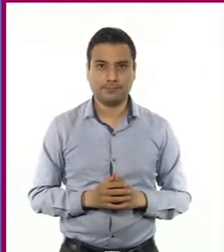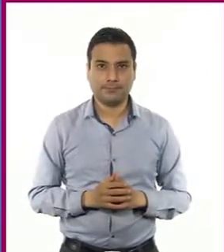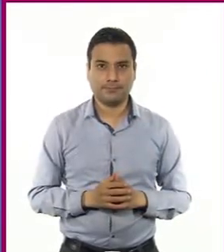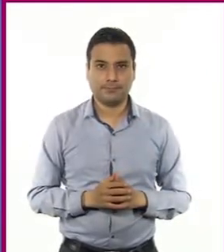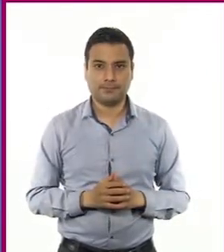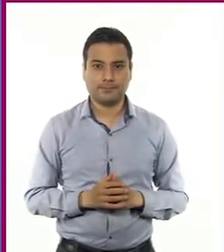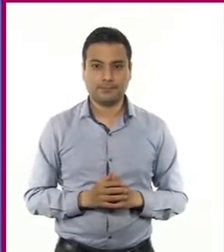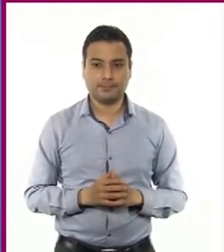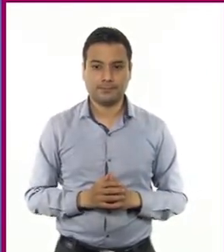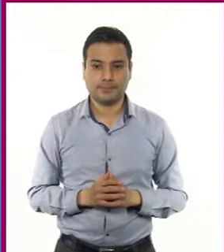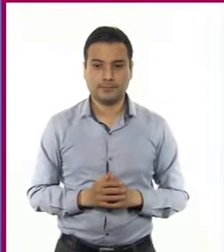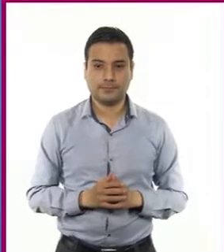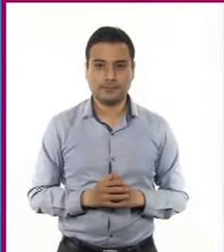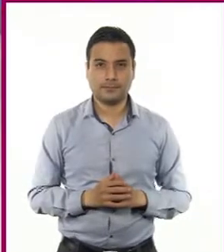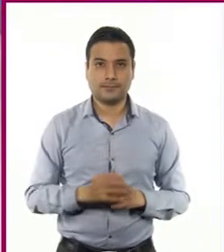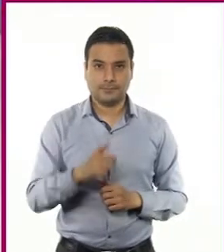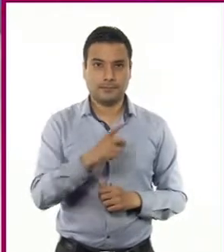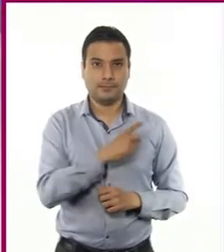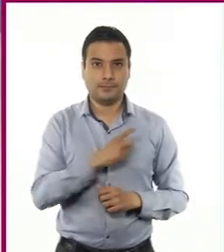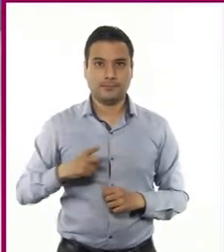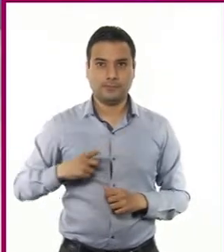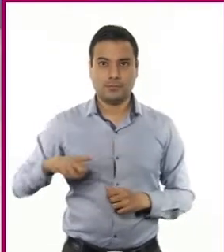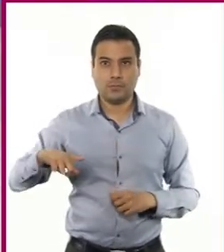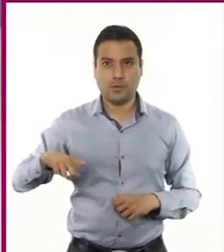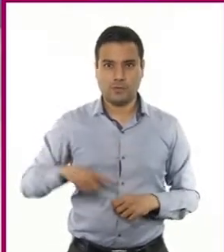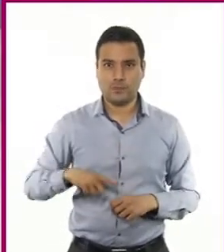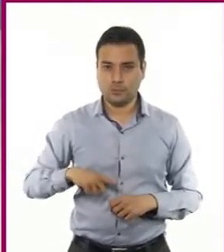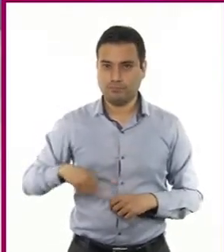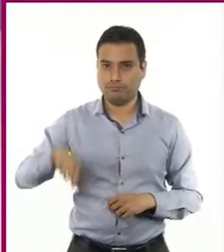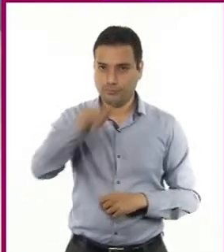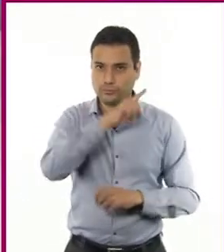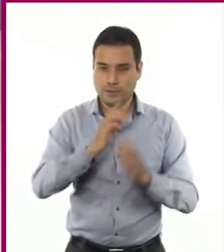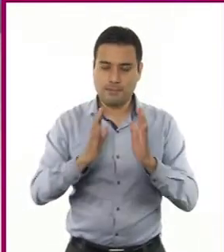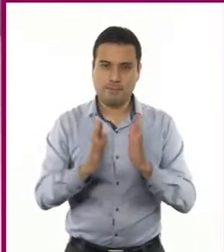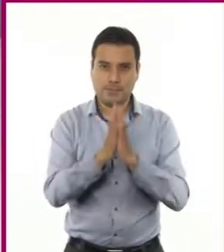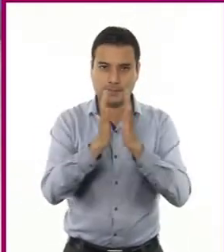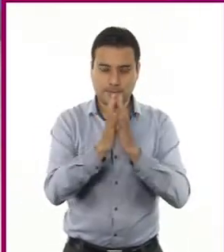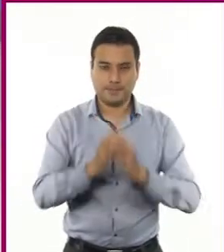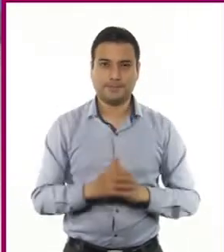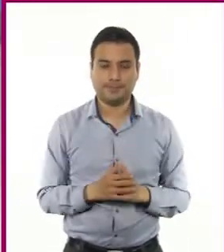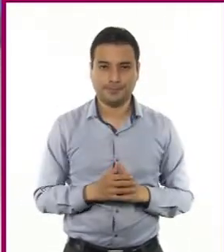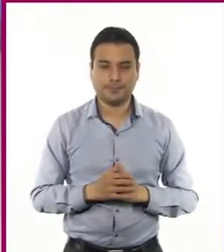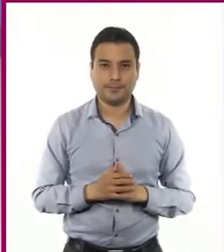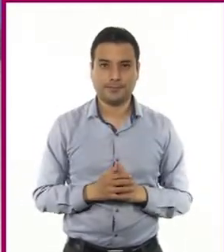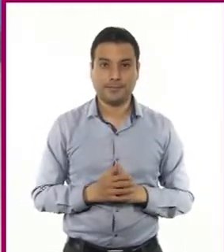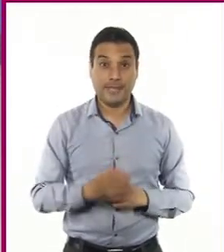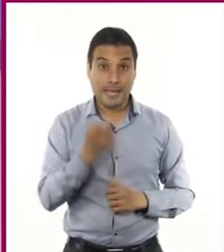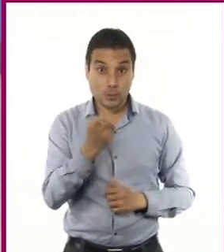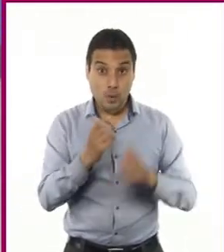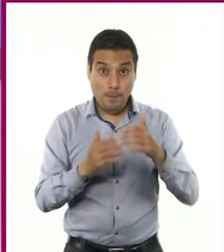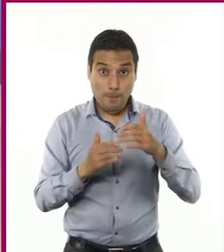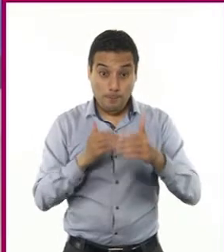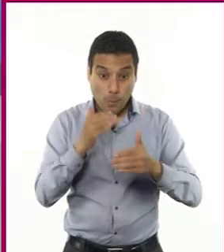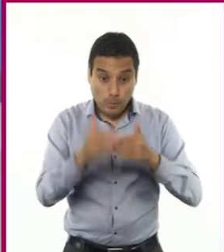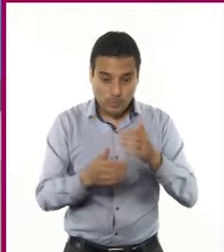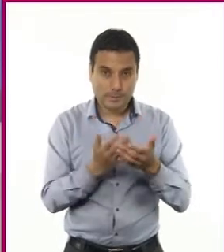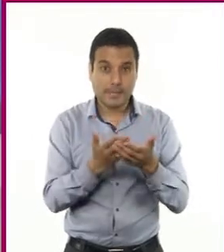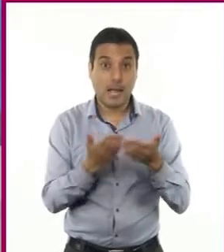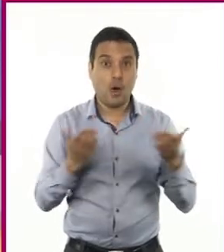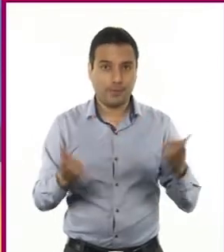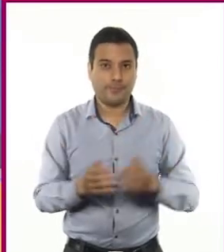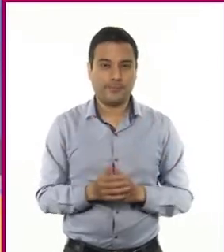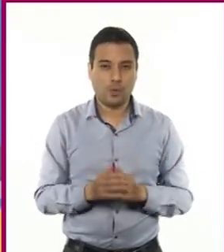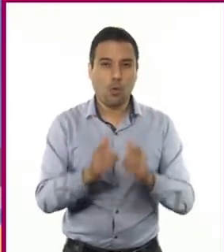órganos electorales y el gobierno. Esta transición ha sido un largo proceso hasta que el Partido Revolucionario